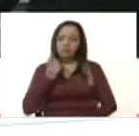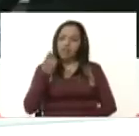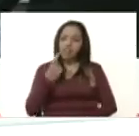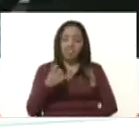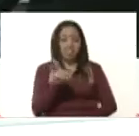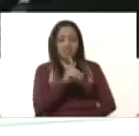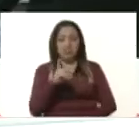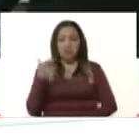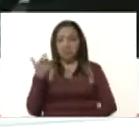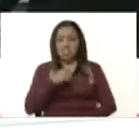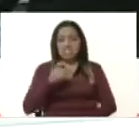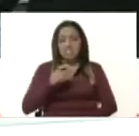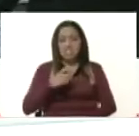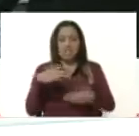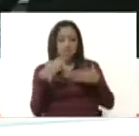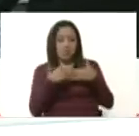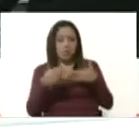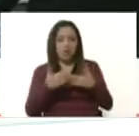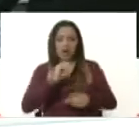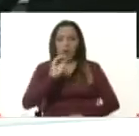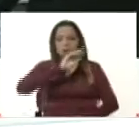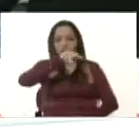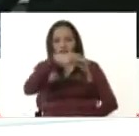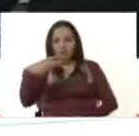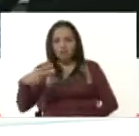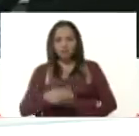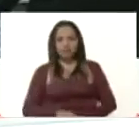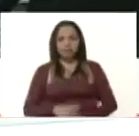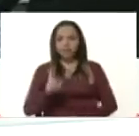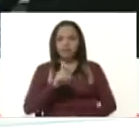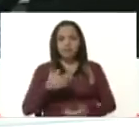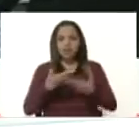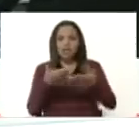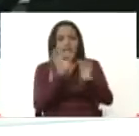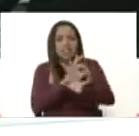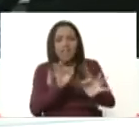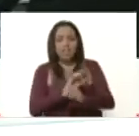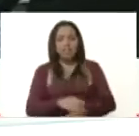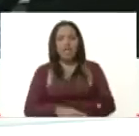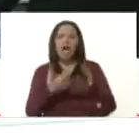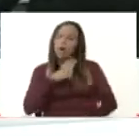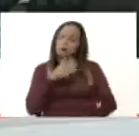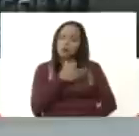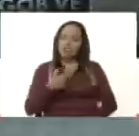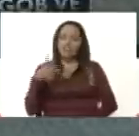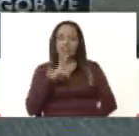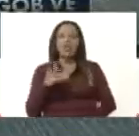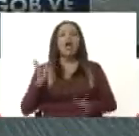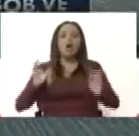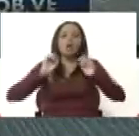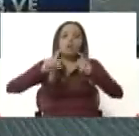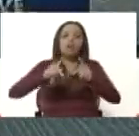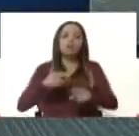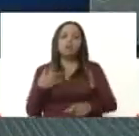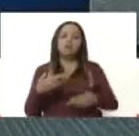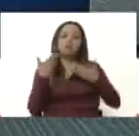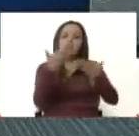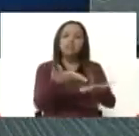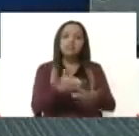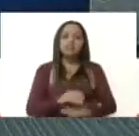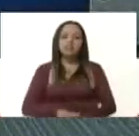dólar, que no se lo piden al euro, que no se lo piden a nadie. Ah, pero nos lo quieren pedir a nosotros, pídanlo pues, yo se los doy.